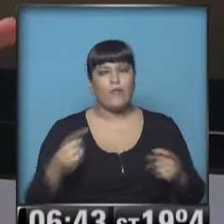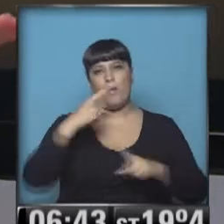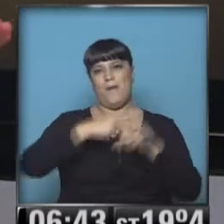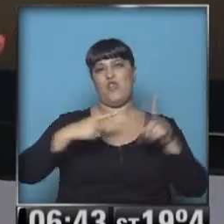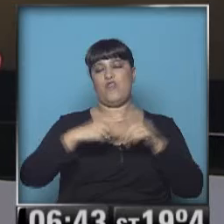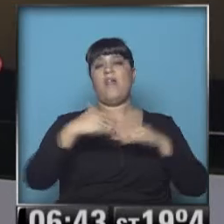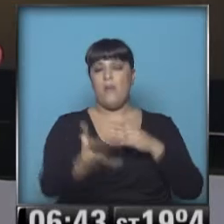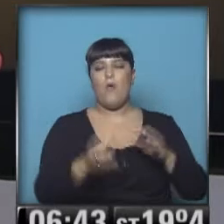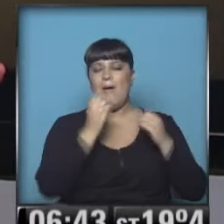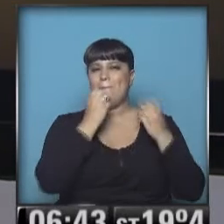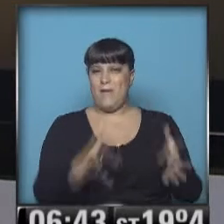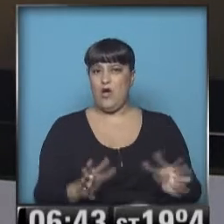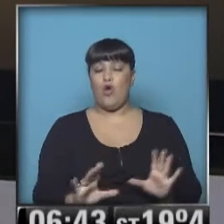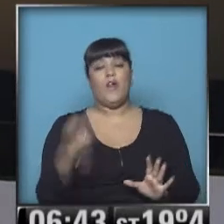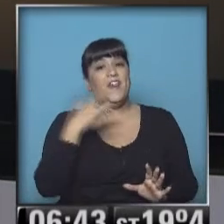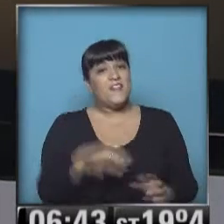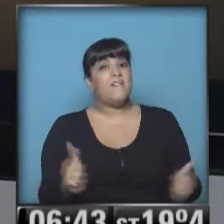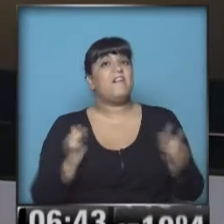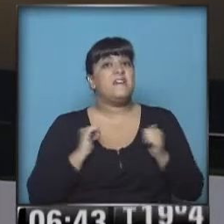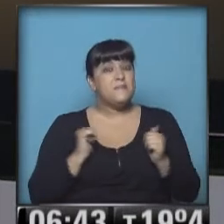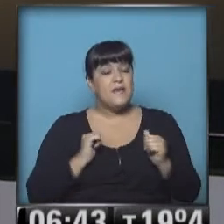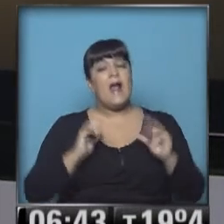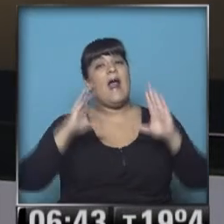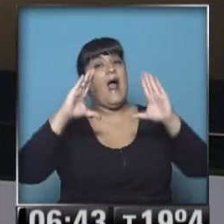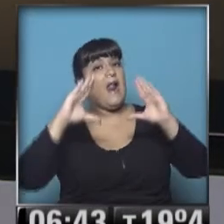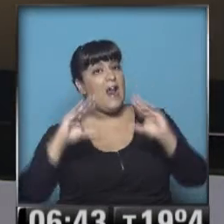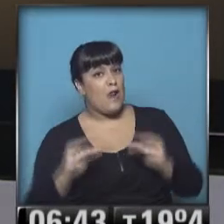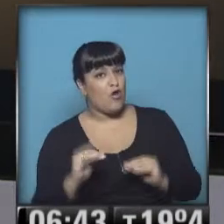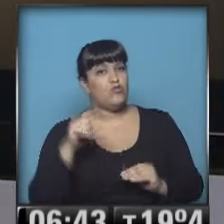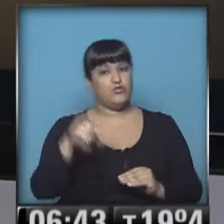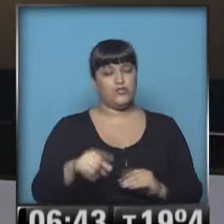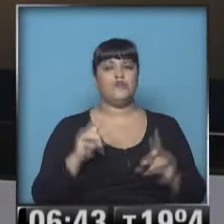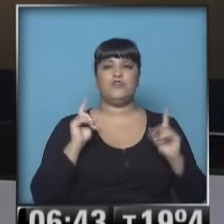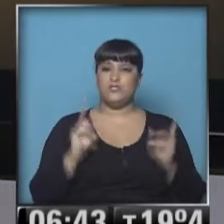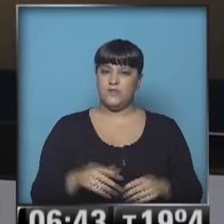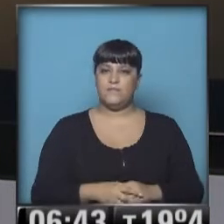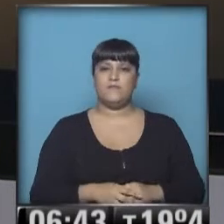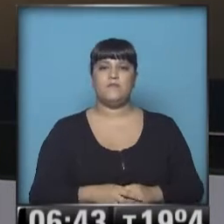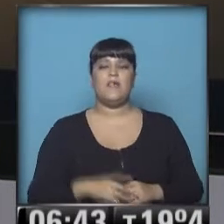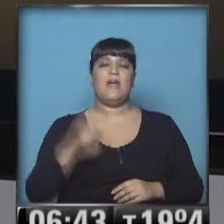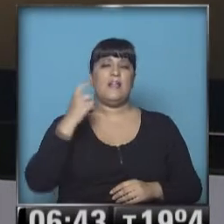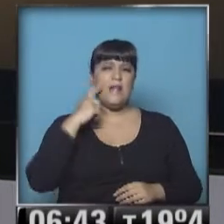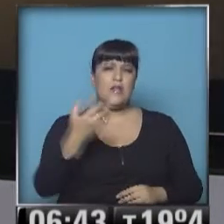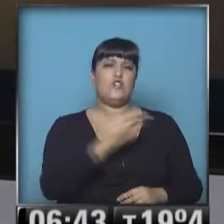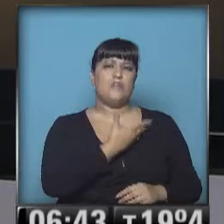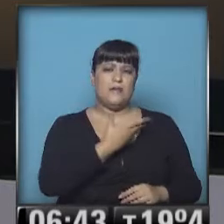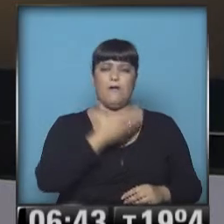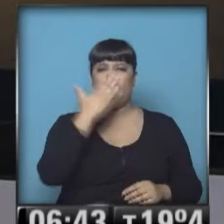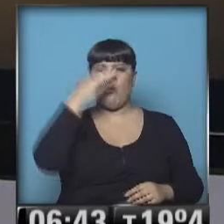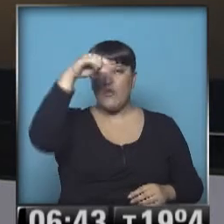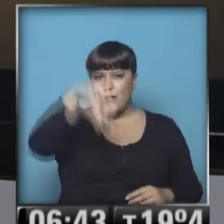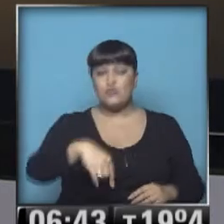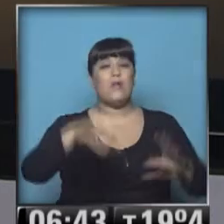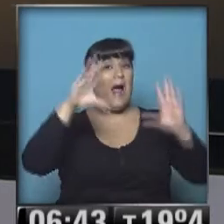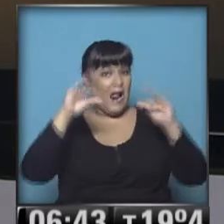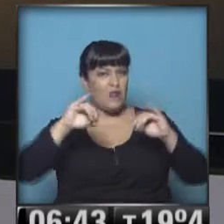mediodía. Y habrá que esperar la noche en el norte de la zona, ¿eh? Entre Río Santa Fe, sur de Córdoba, recién después